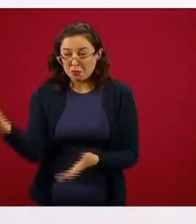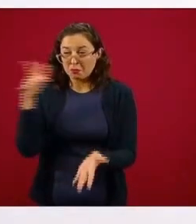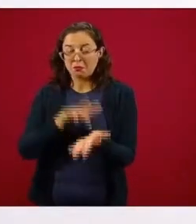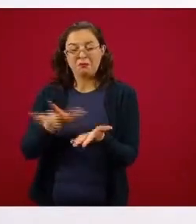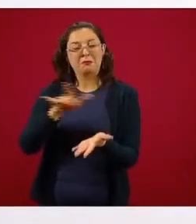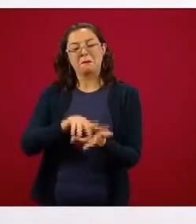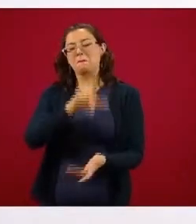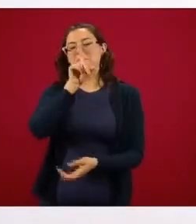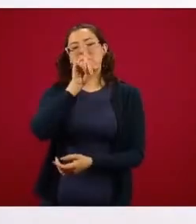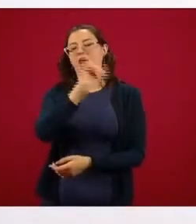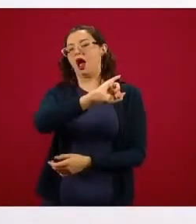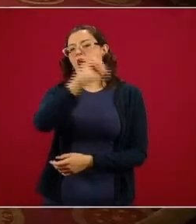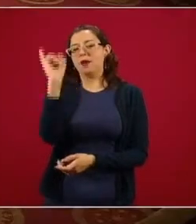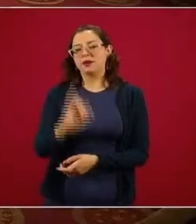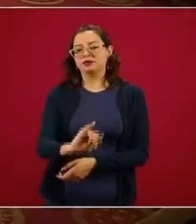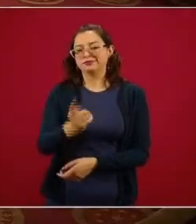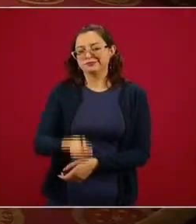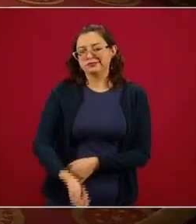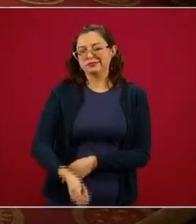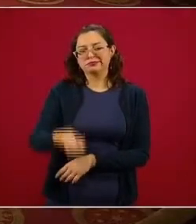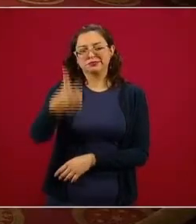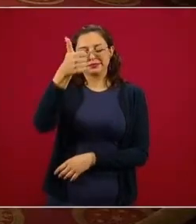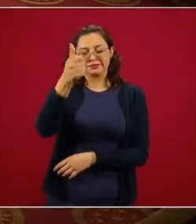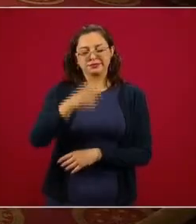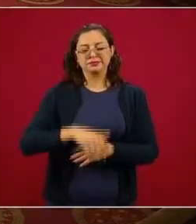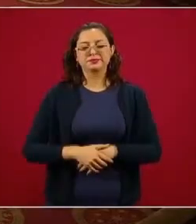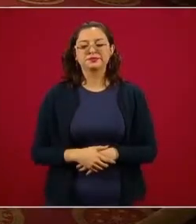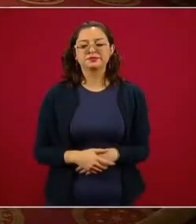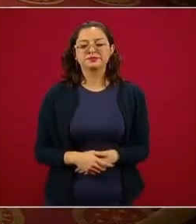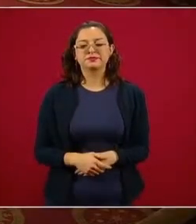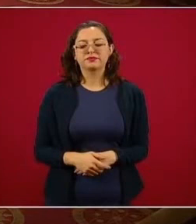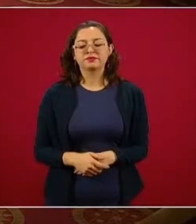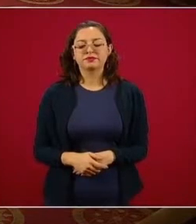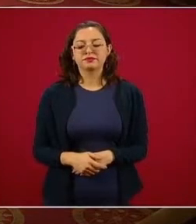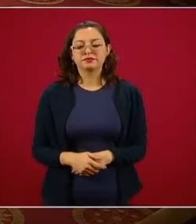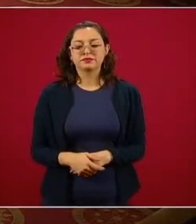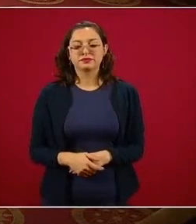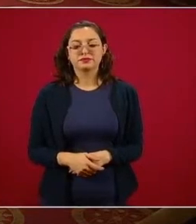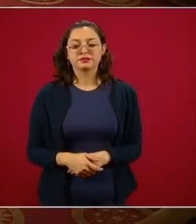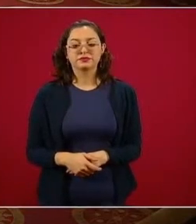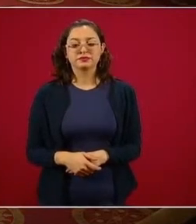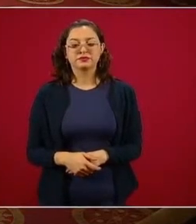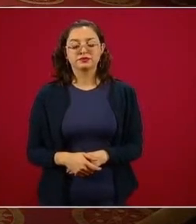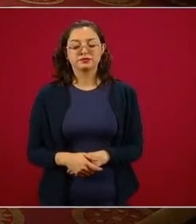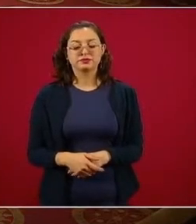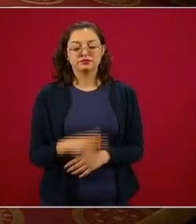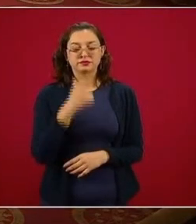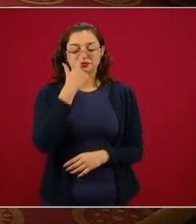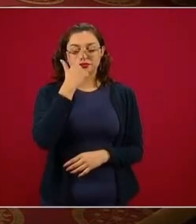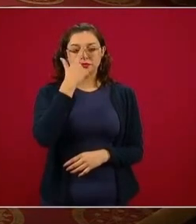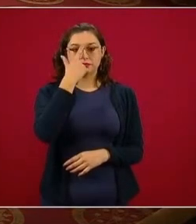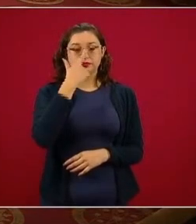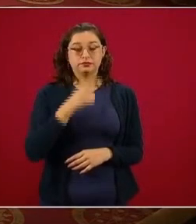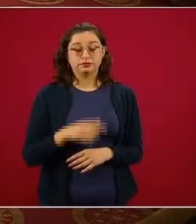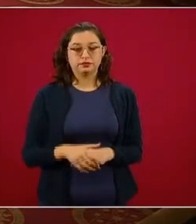y olvidados de México. La pandemia precipitó Como